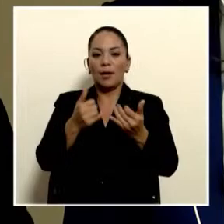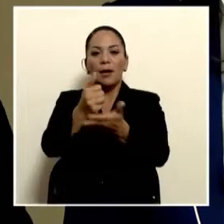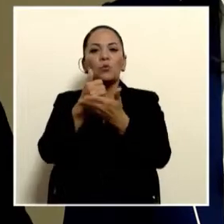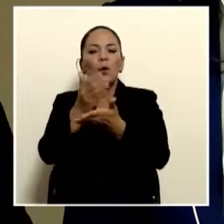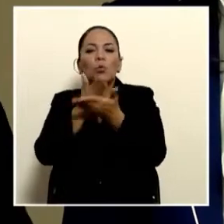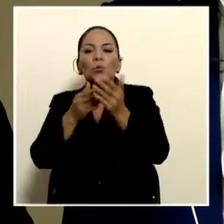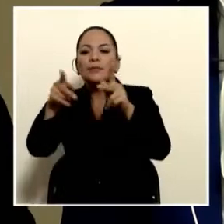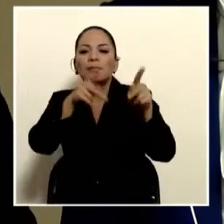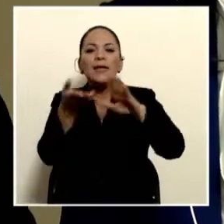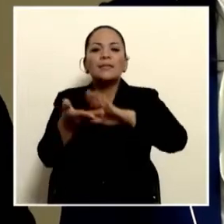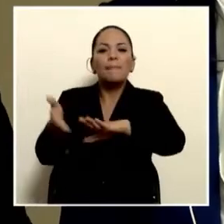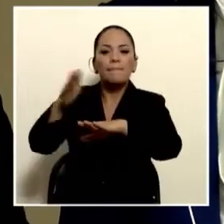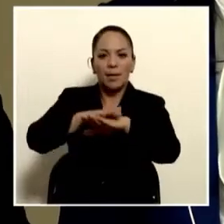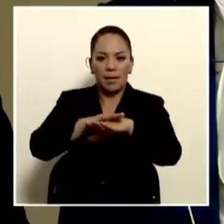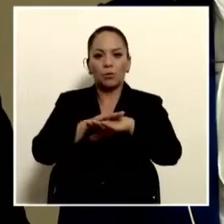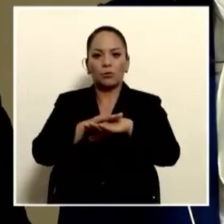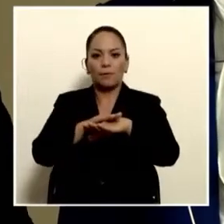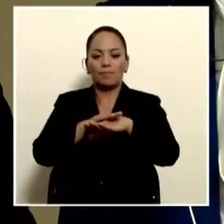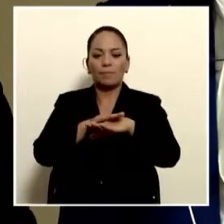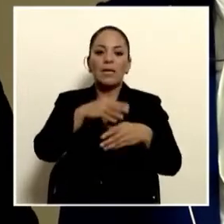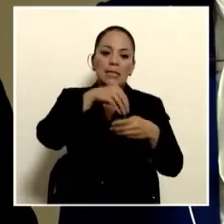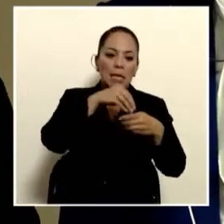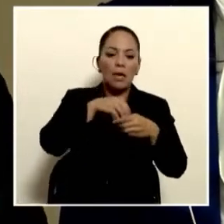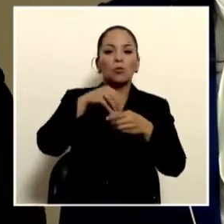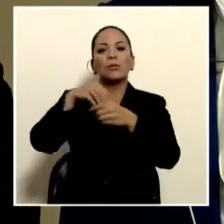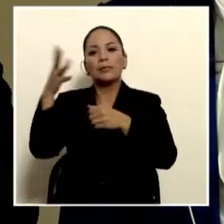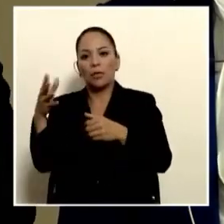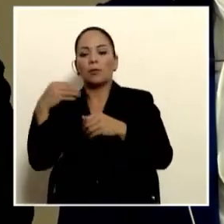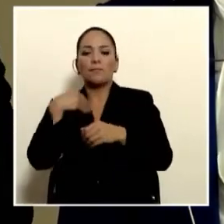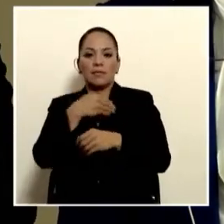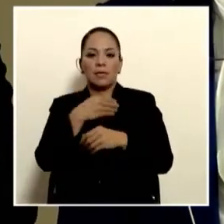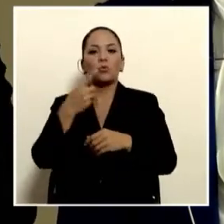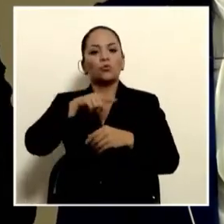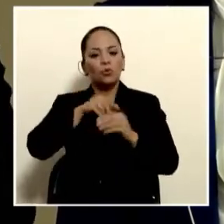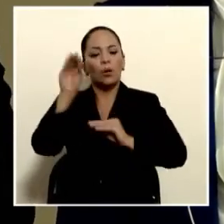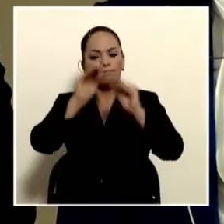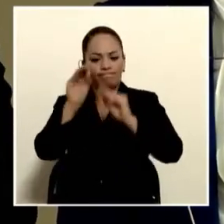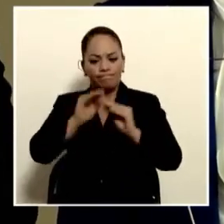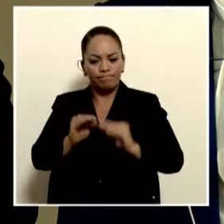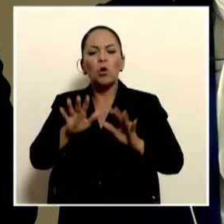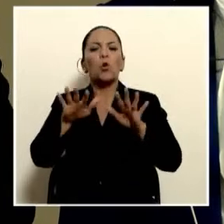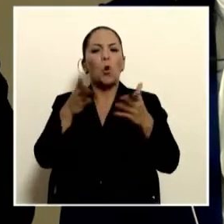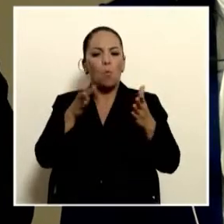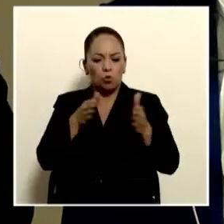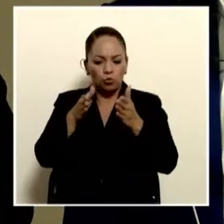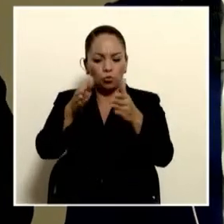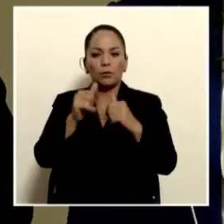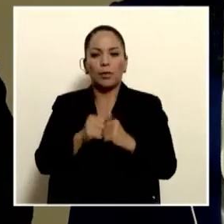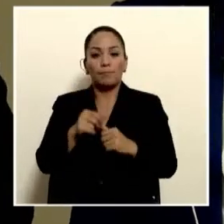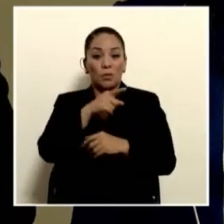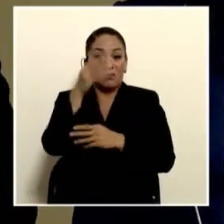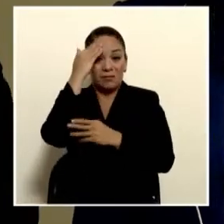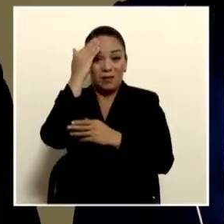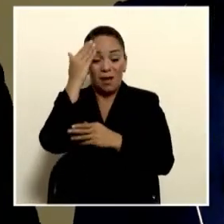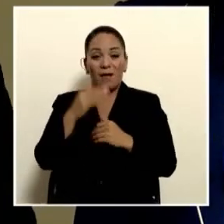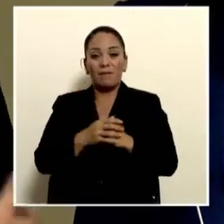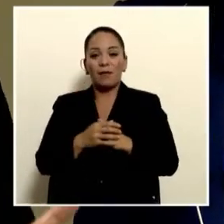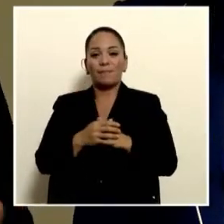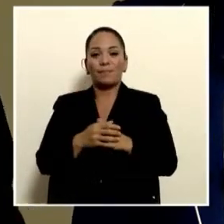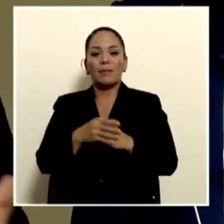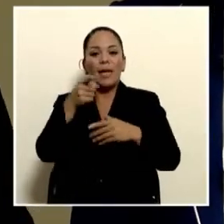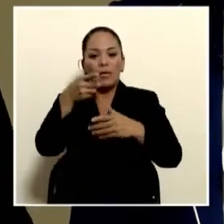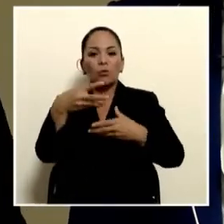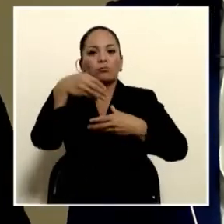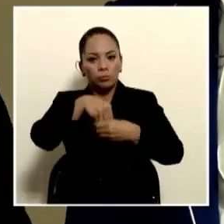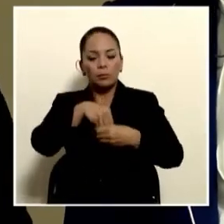algunos expertos internos y externos del Ministerio, elaborando la hoja de ruta, que como usted comprenderá, introduce